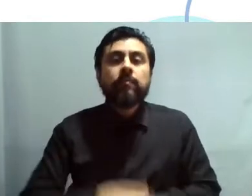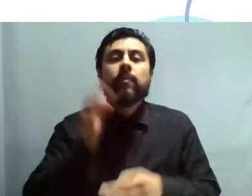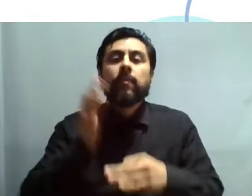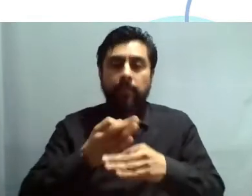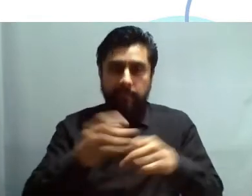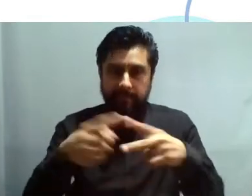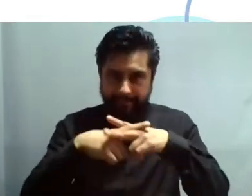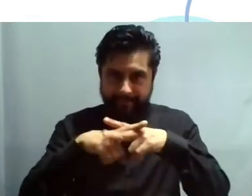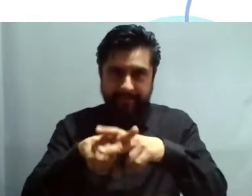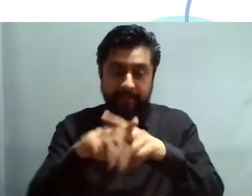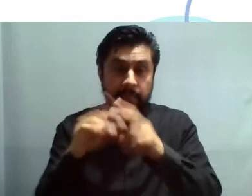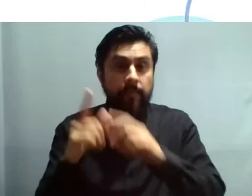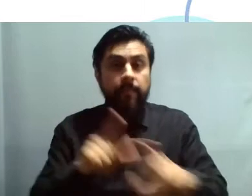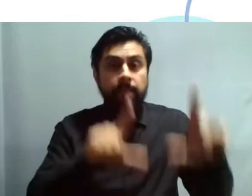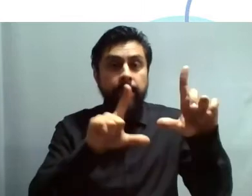la presentación.